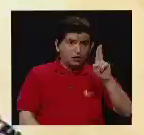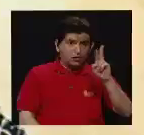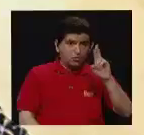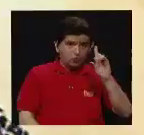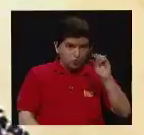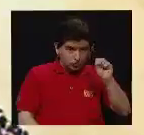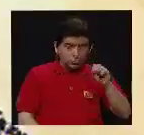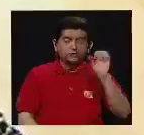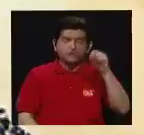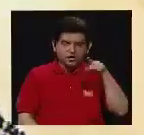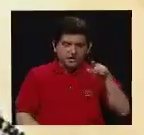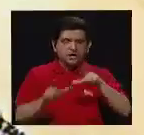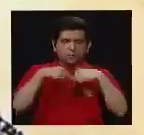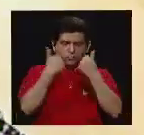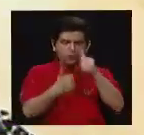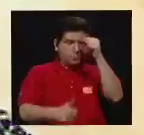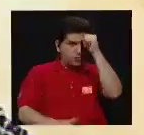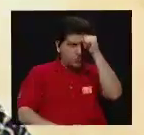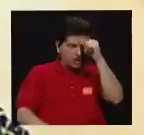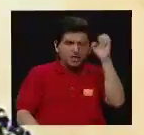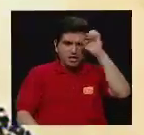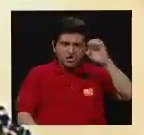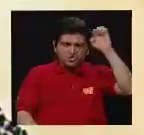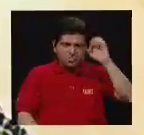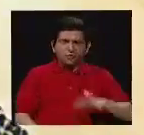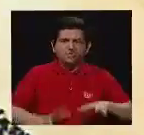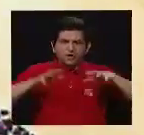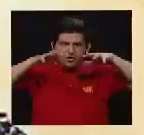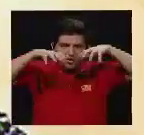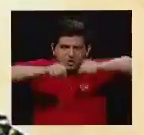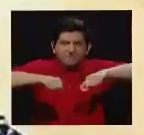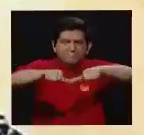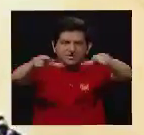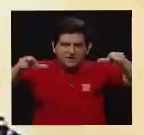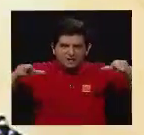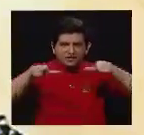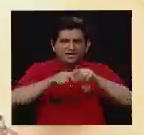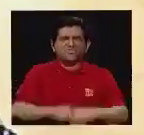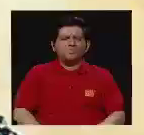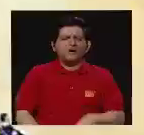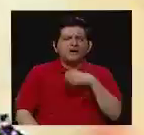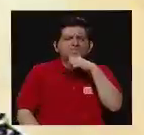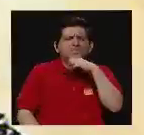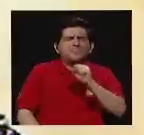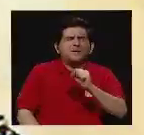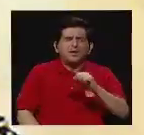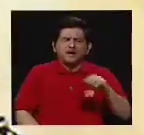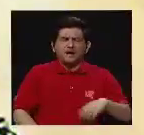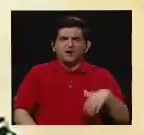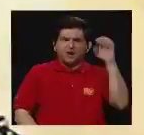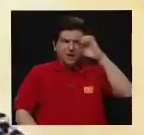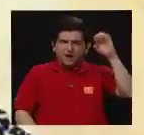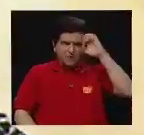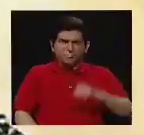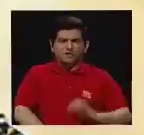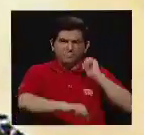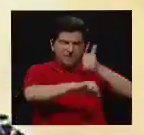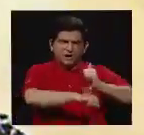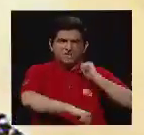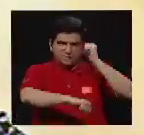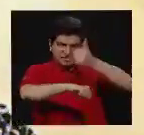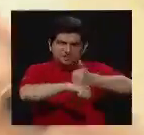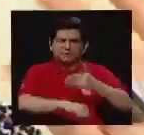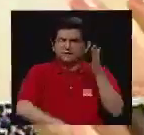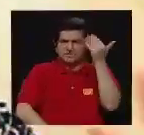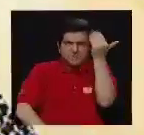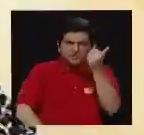dice ella, era un grupo indoeuropeo que invadieron las zonas de la vieja Europa, que es lo que ella estudia, y se